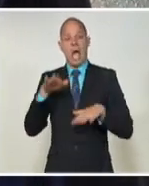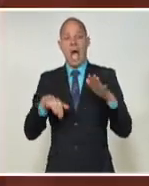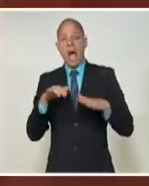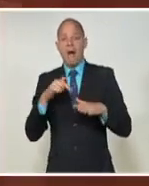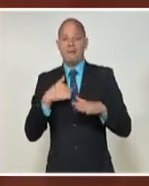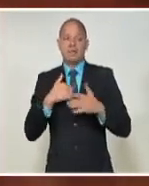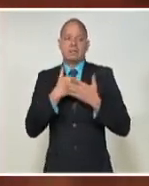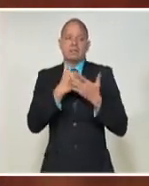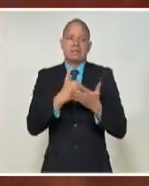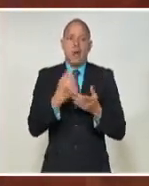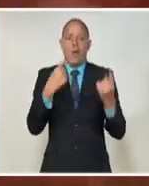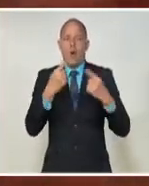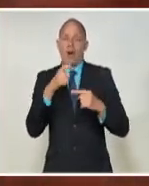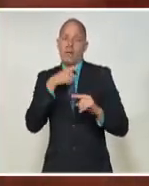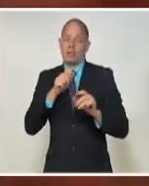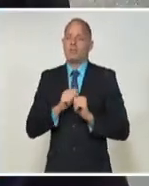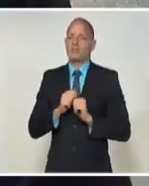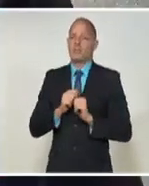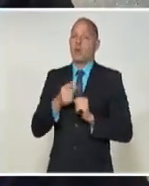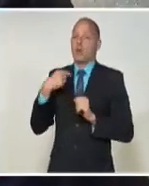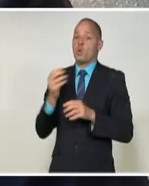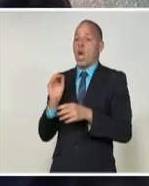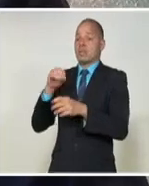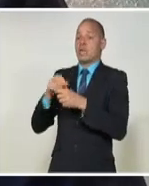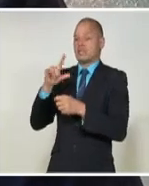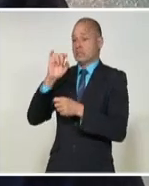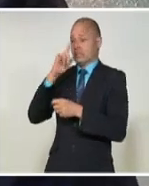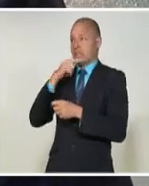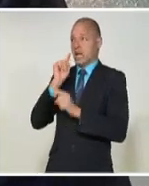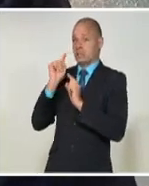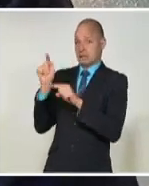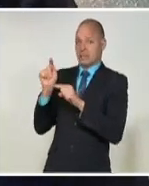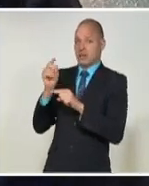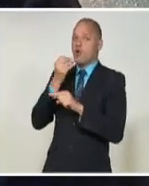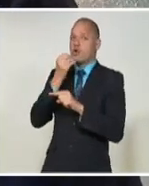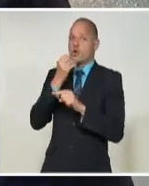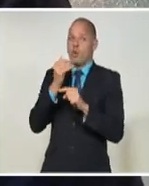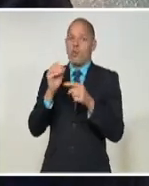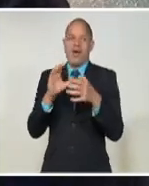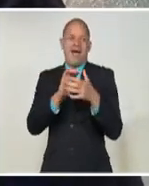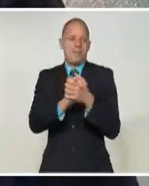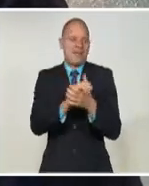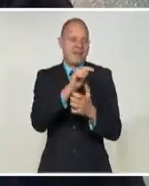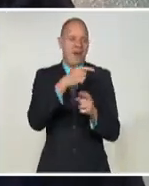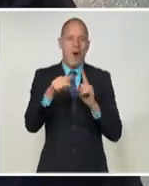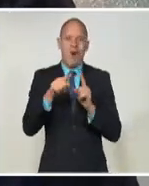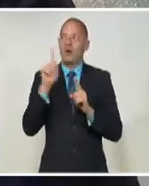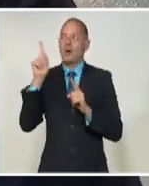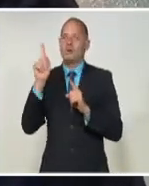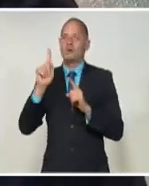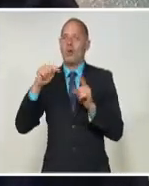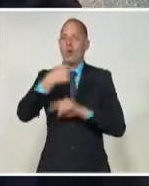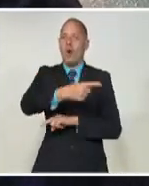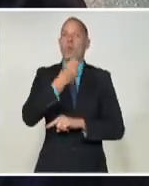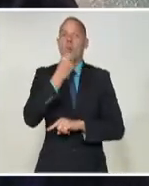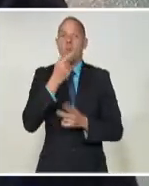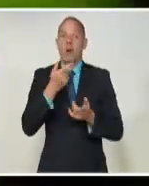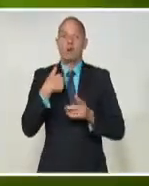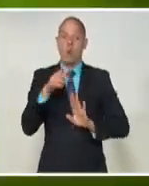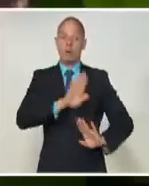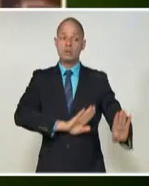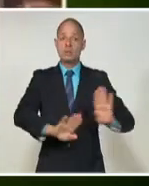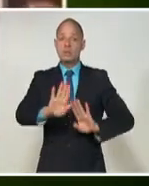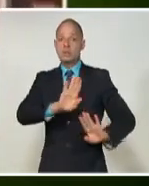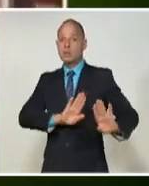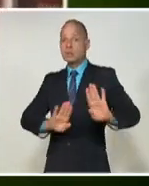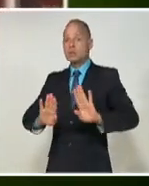la visualidad del enemigo. Si el otro es la familia, ¿cómo tú mantienes una unidad dentro de la casa? ¿Cómo tú educas a tus